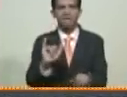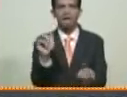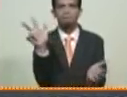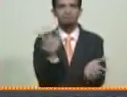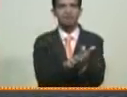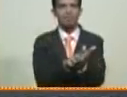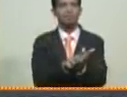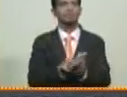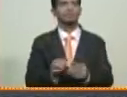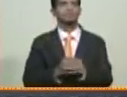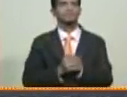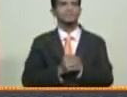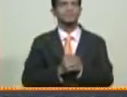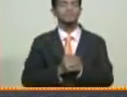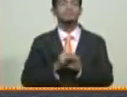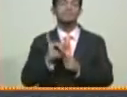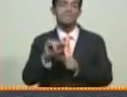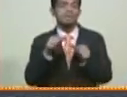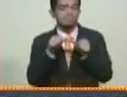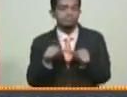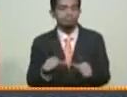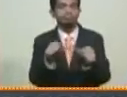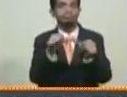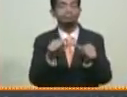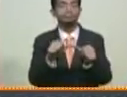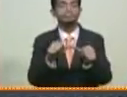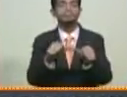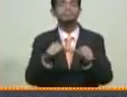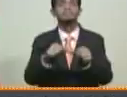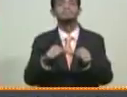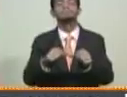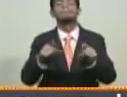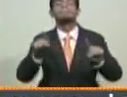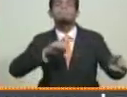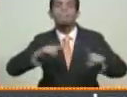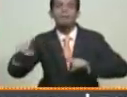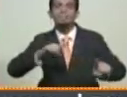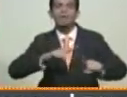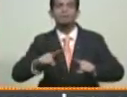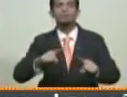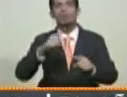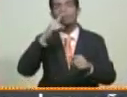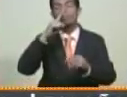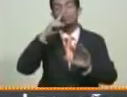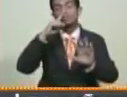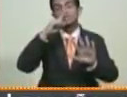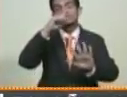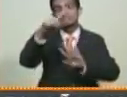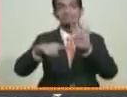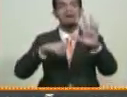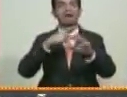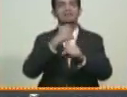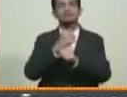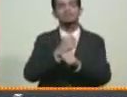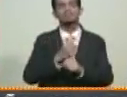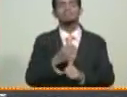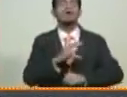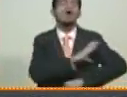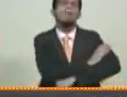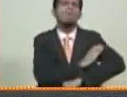enero continúa el mandato del compañero presidente Nicolás Maduro por 6 años más. La derecha en